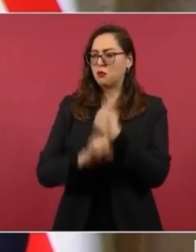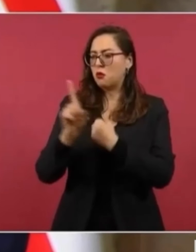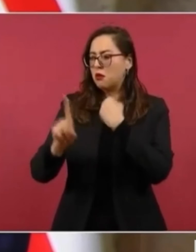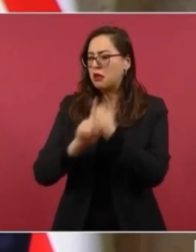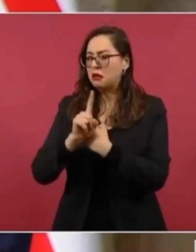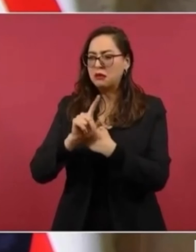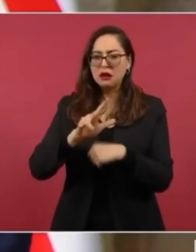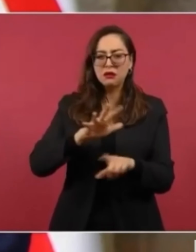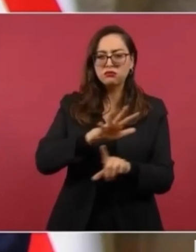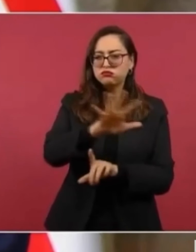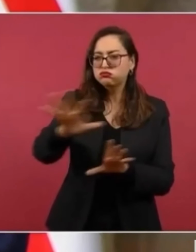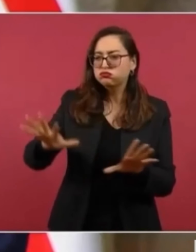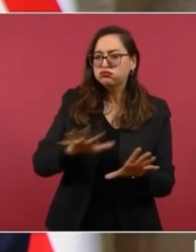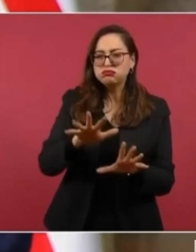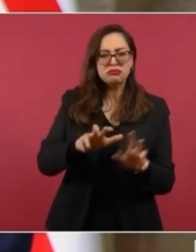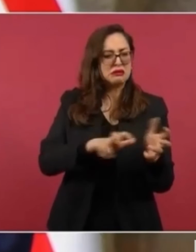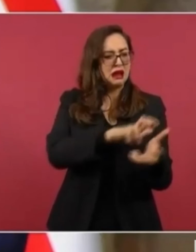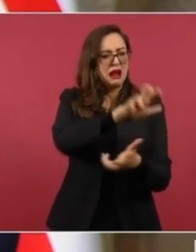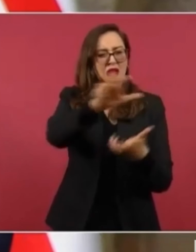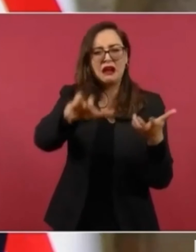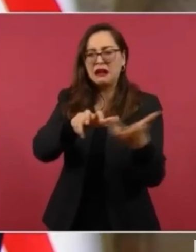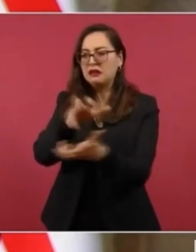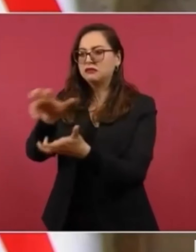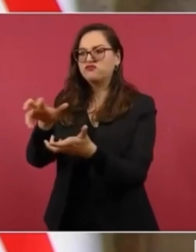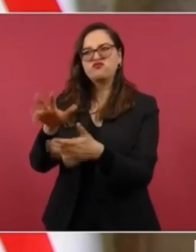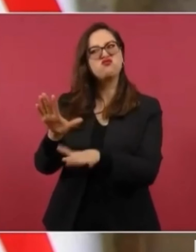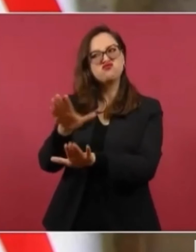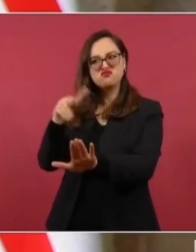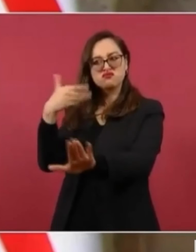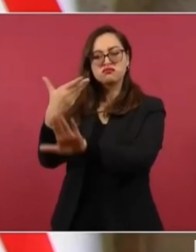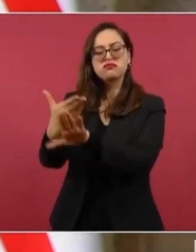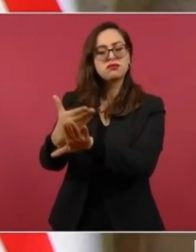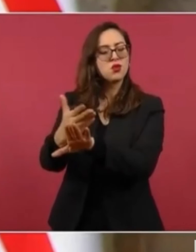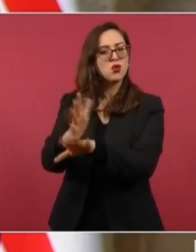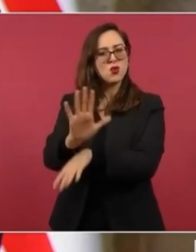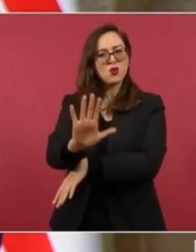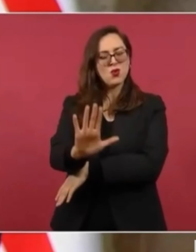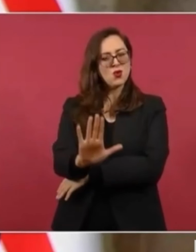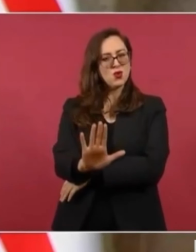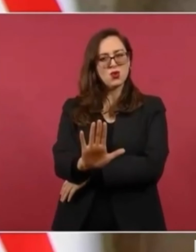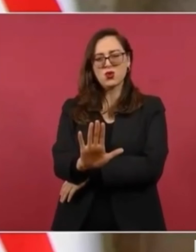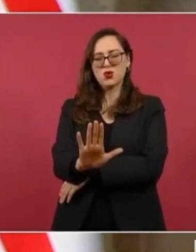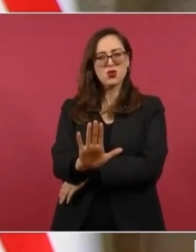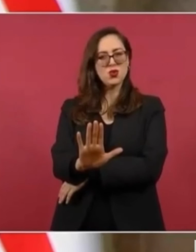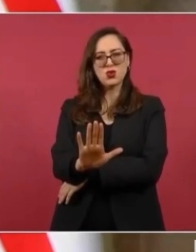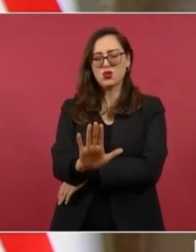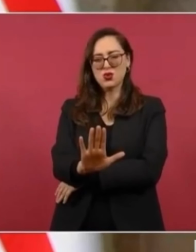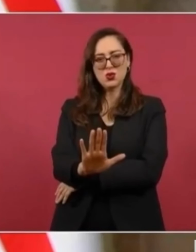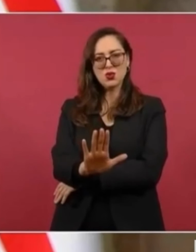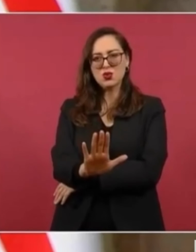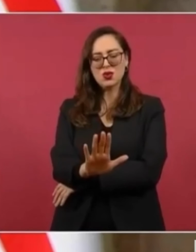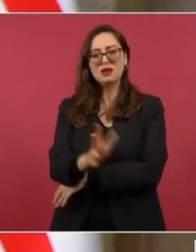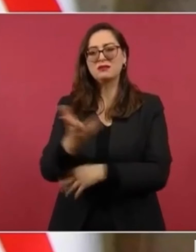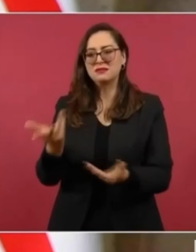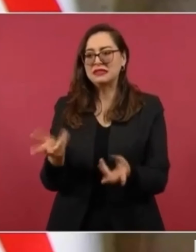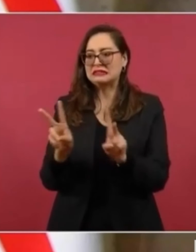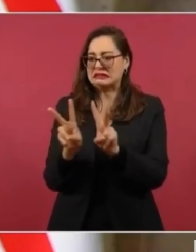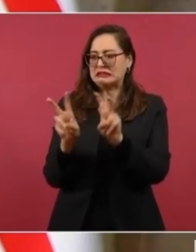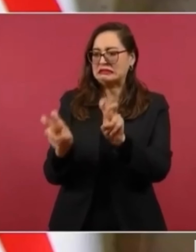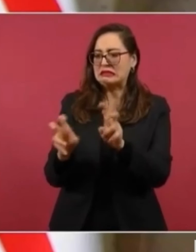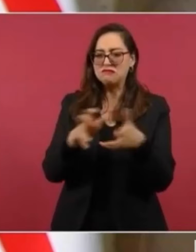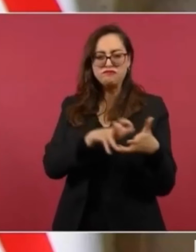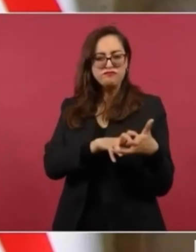Debemos siempre atender el flagelo de la violencia y el fenómeno migratorio con un